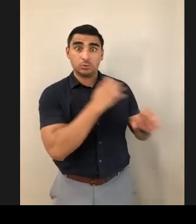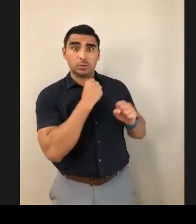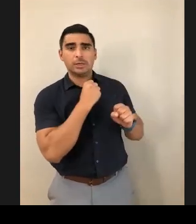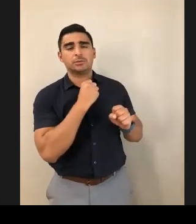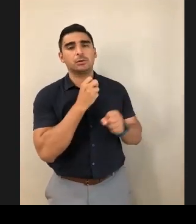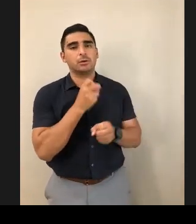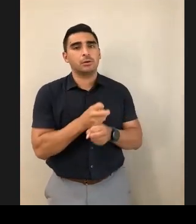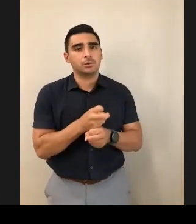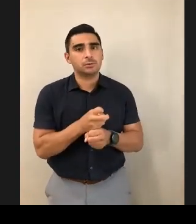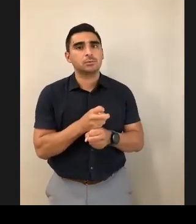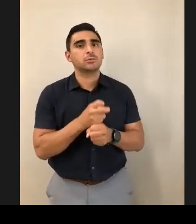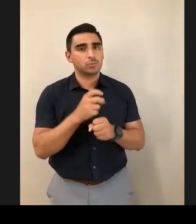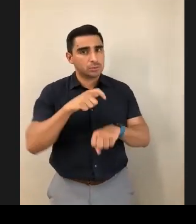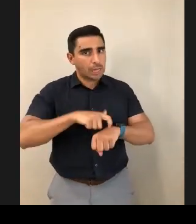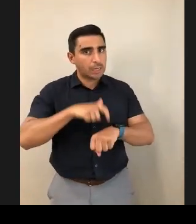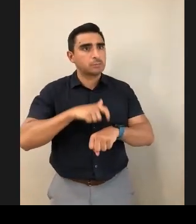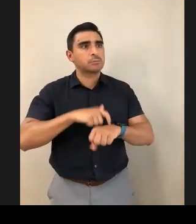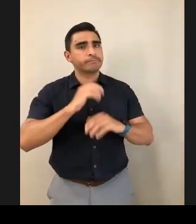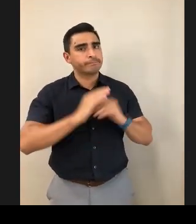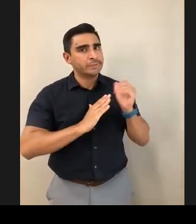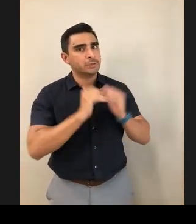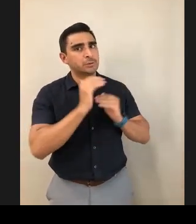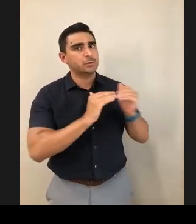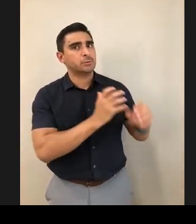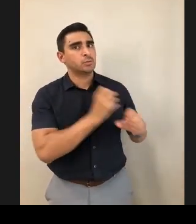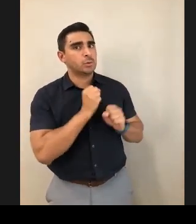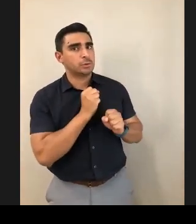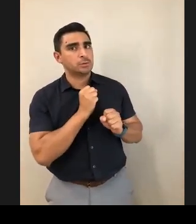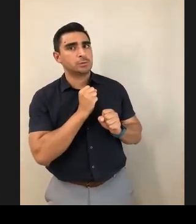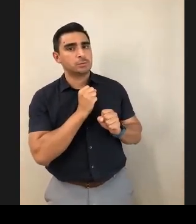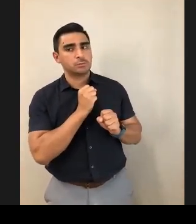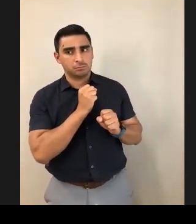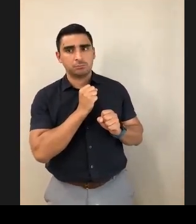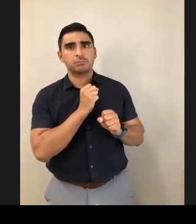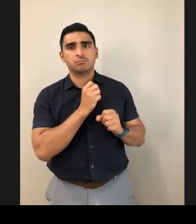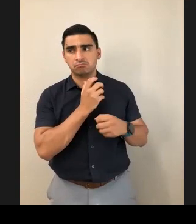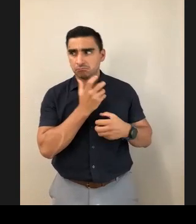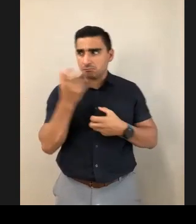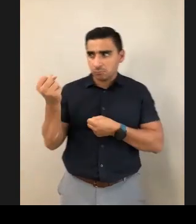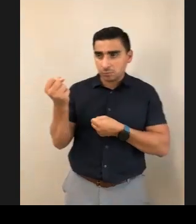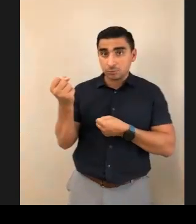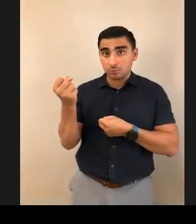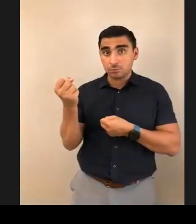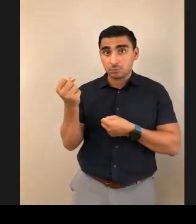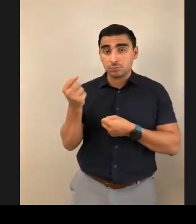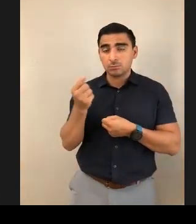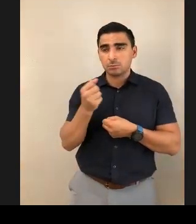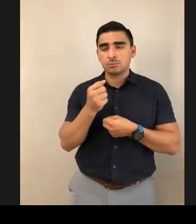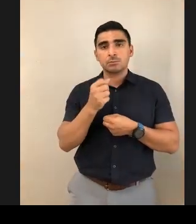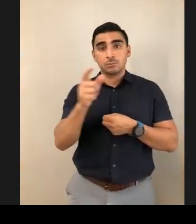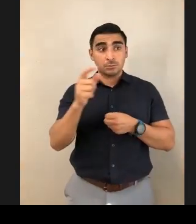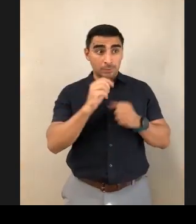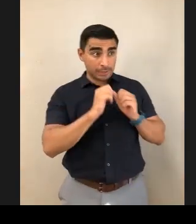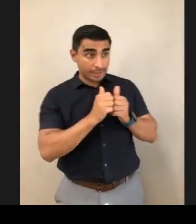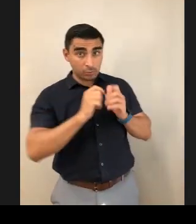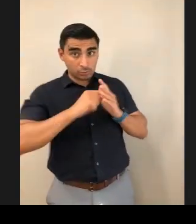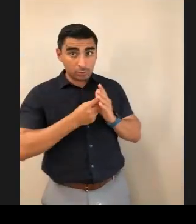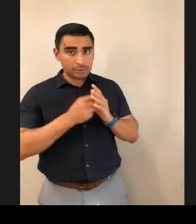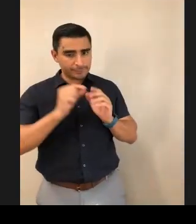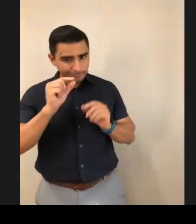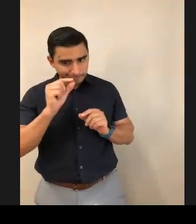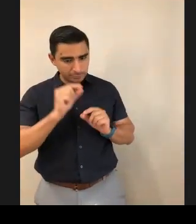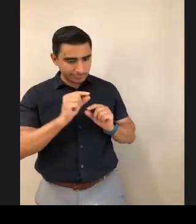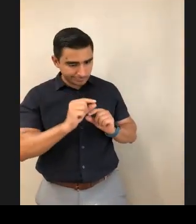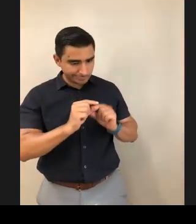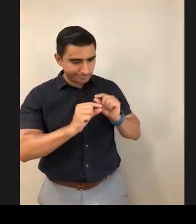tiempo. Sí, que hacer que la confianza crezca lleva tiempo, poco a